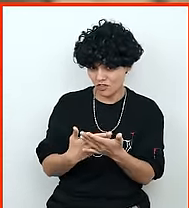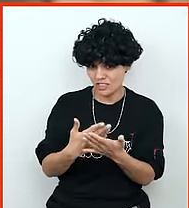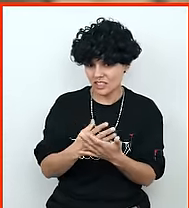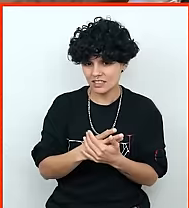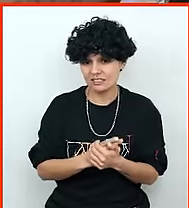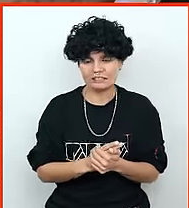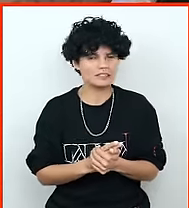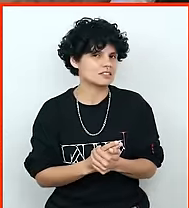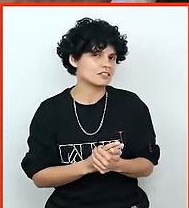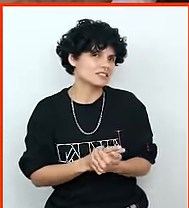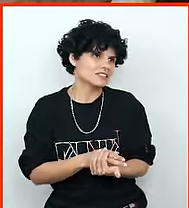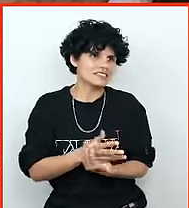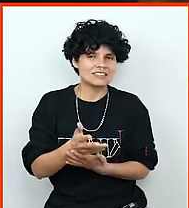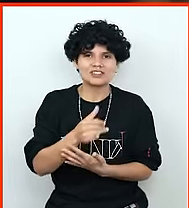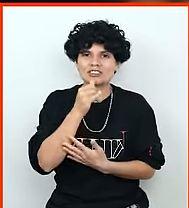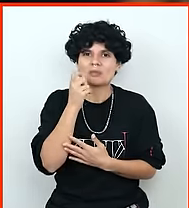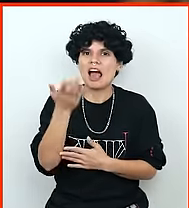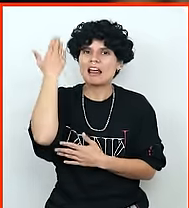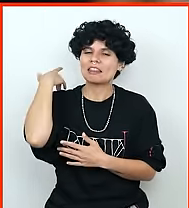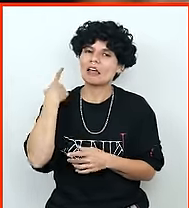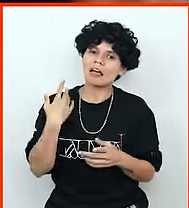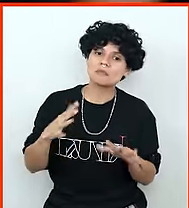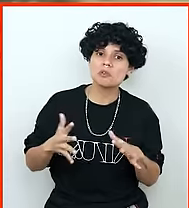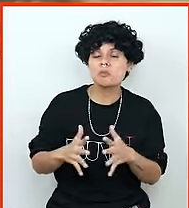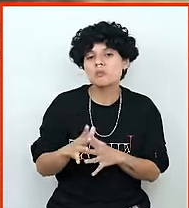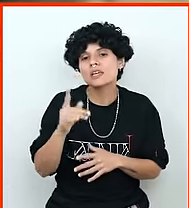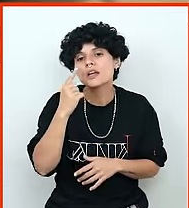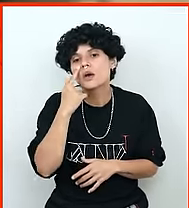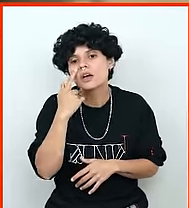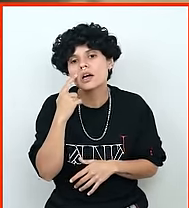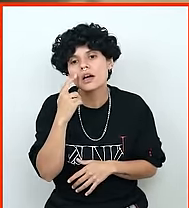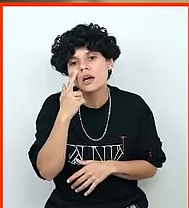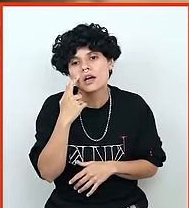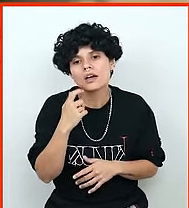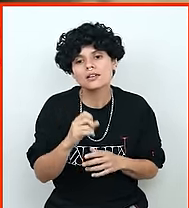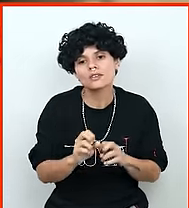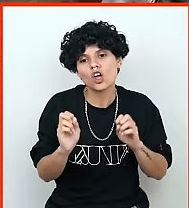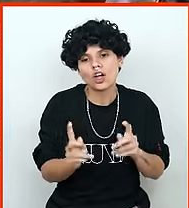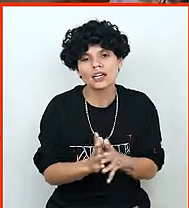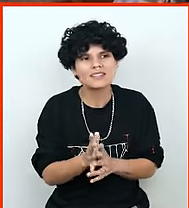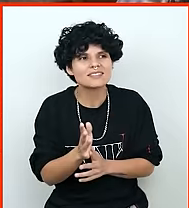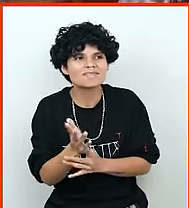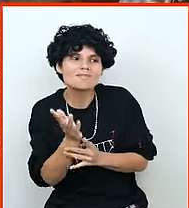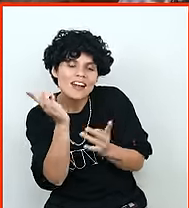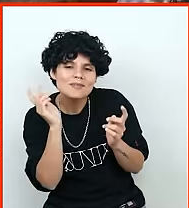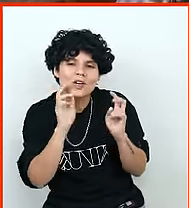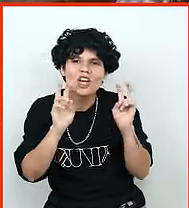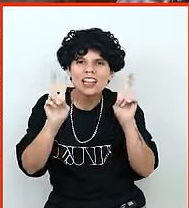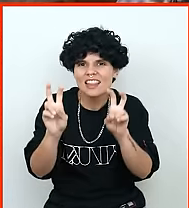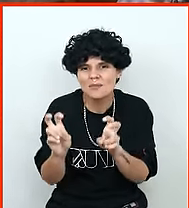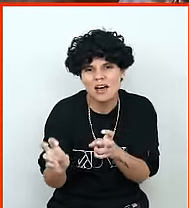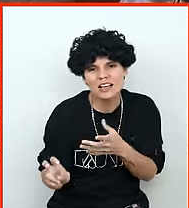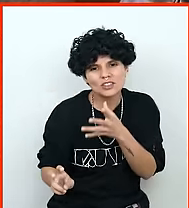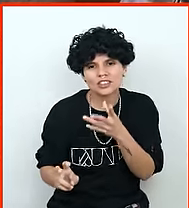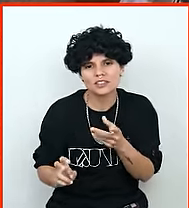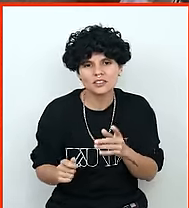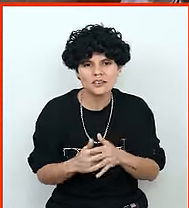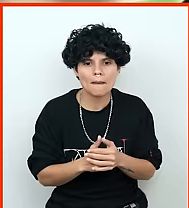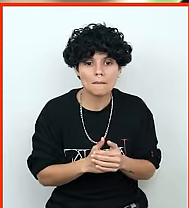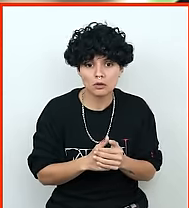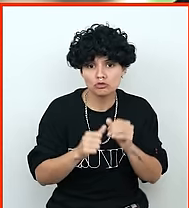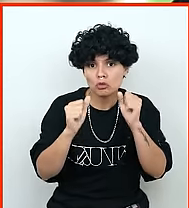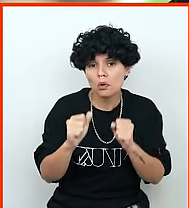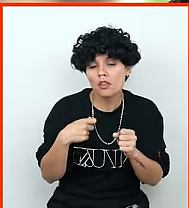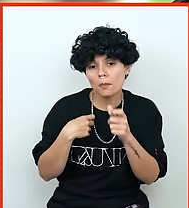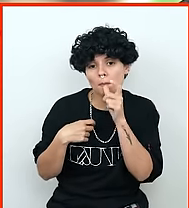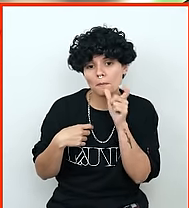freestylito, digamos. No sé si ya lo hago como tanto como antes. Pero a capela sí que tiene. ¿Y qué podríamos hacer? Dame alguna, sí. dame